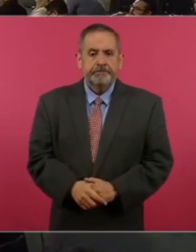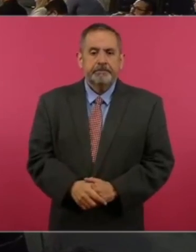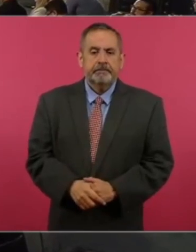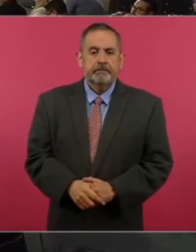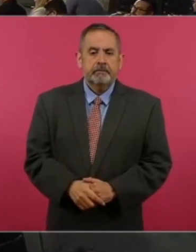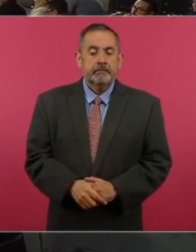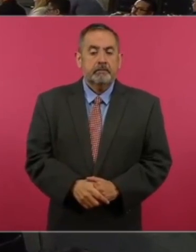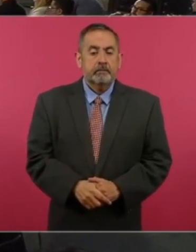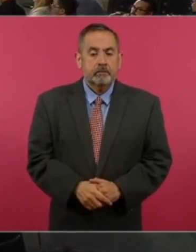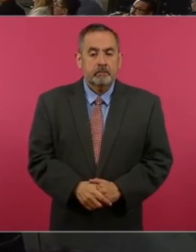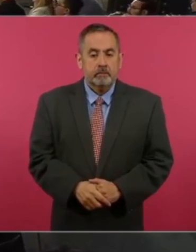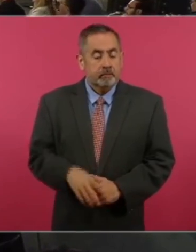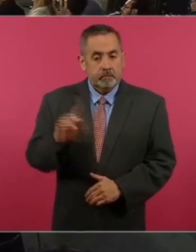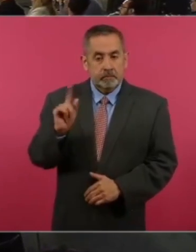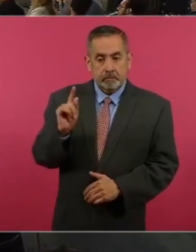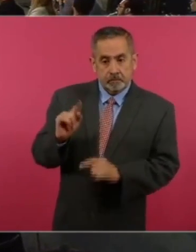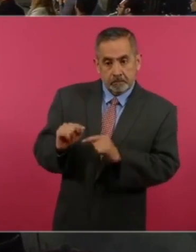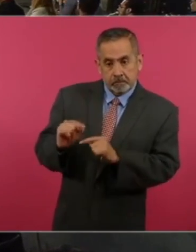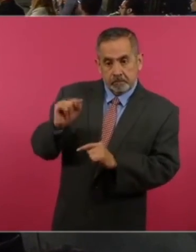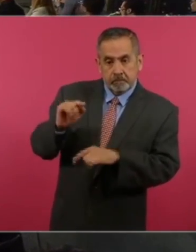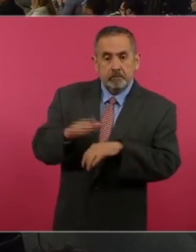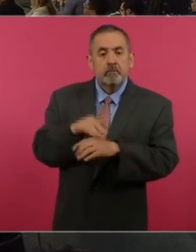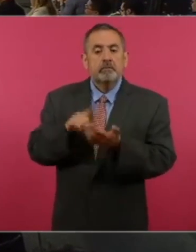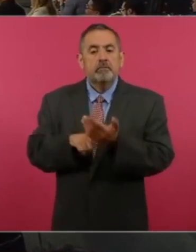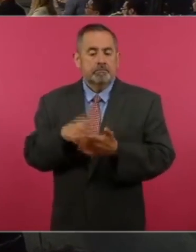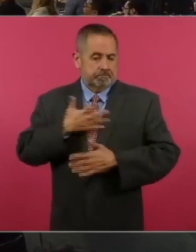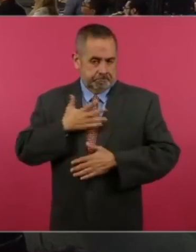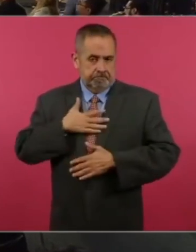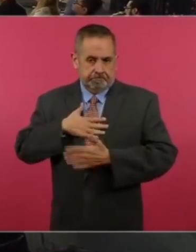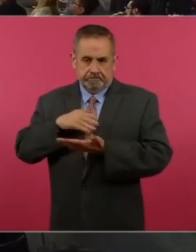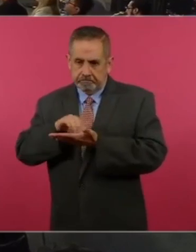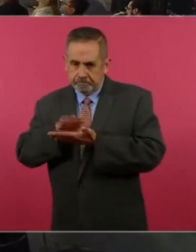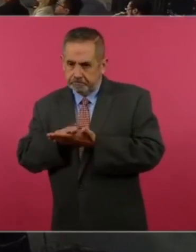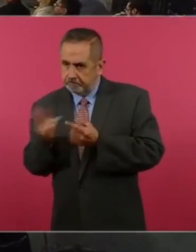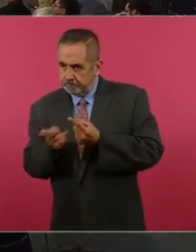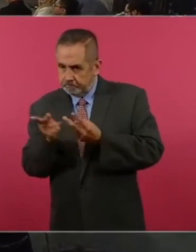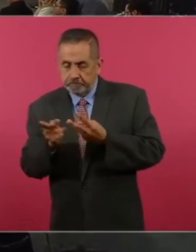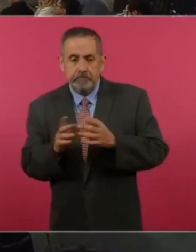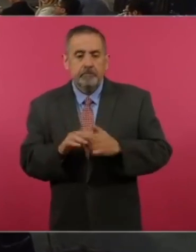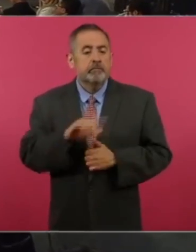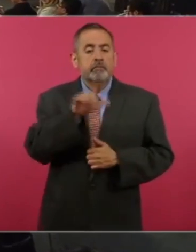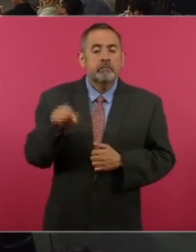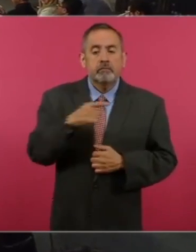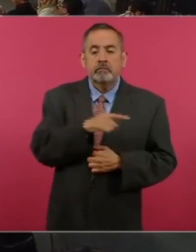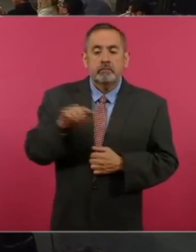esto puede subir. Porque estos son los datos que nosotros tenemos y luego el